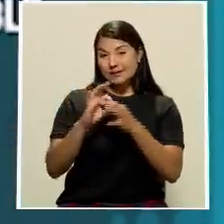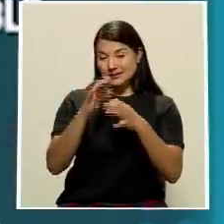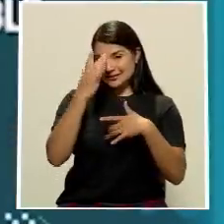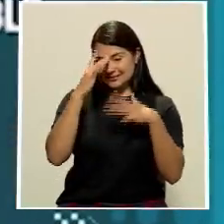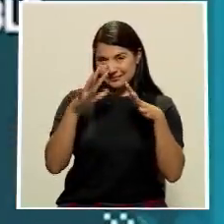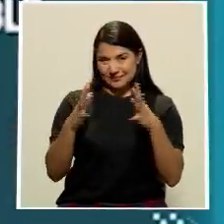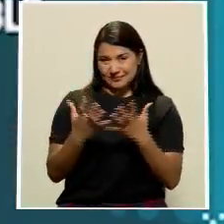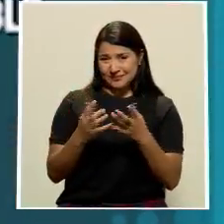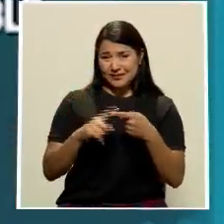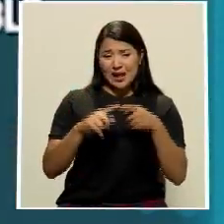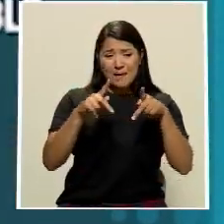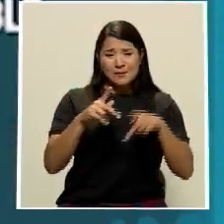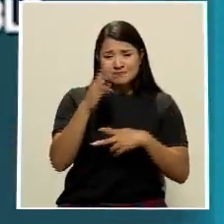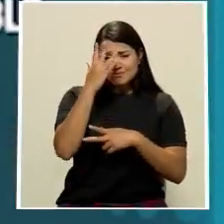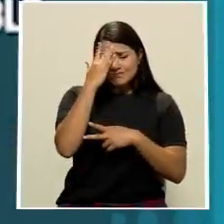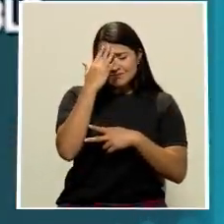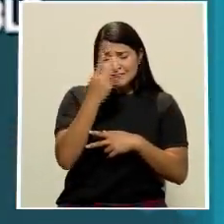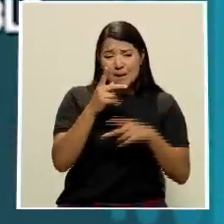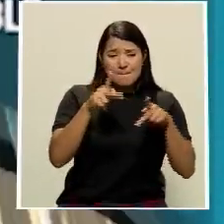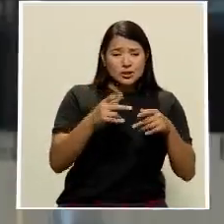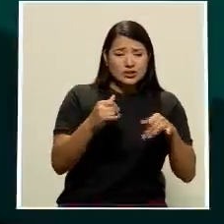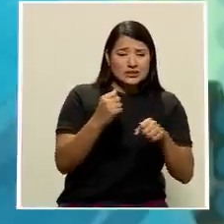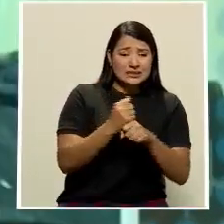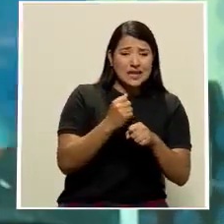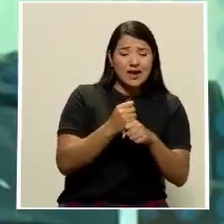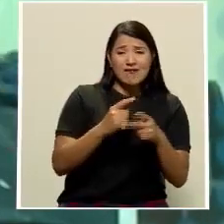con pesimismo el rumbo que lleva el país.